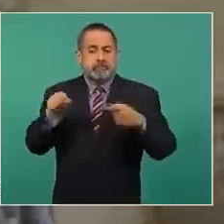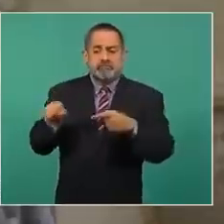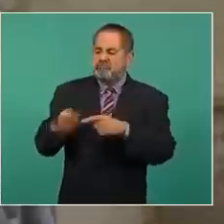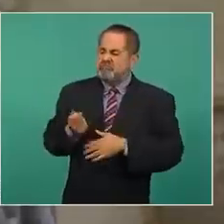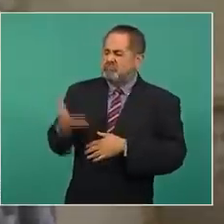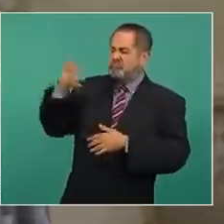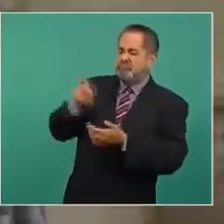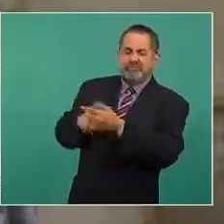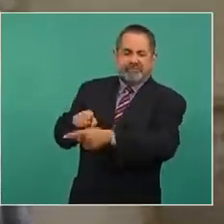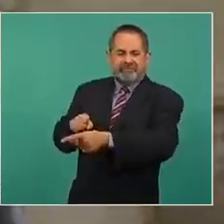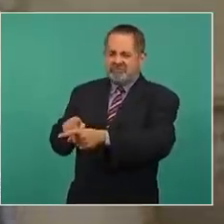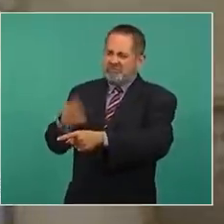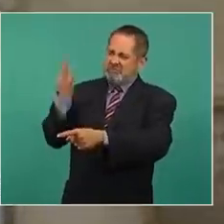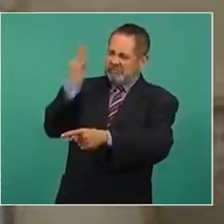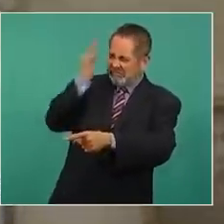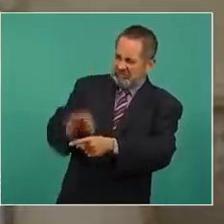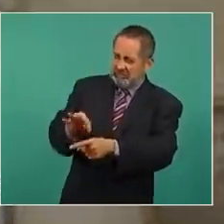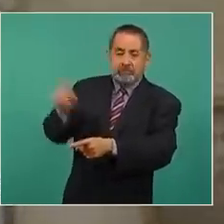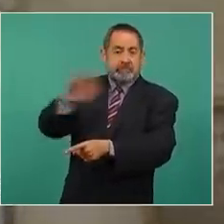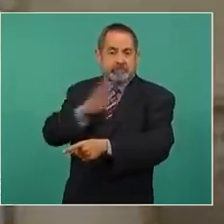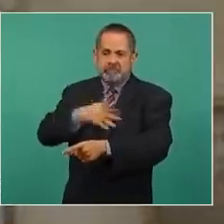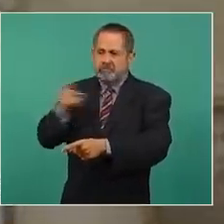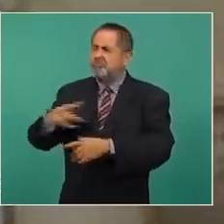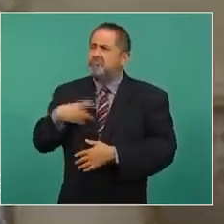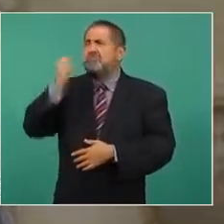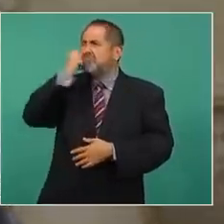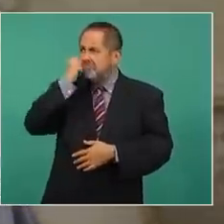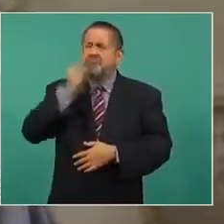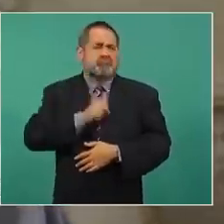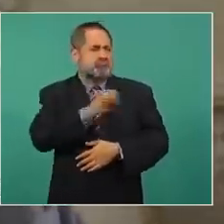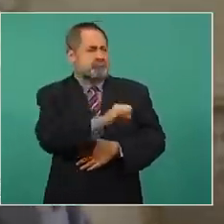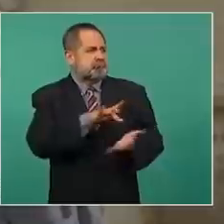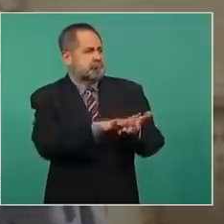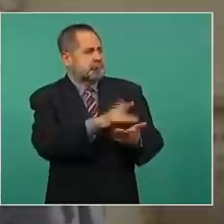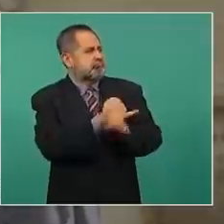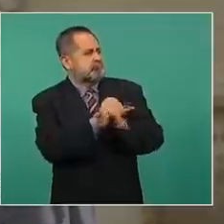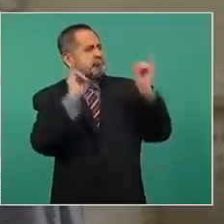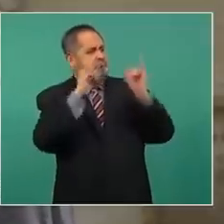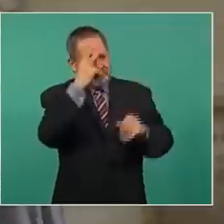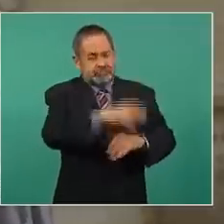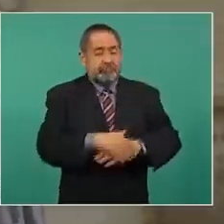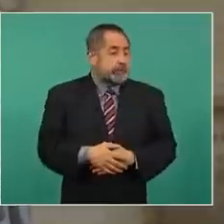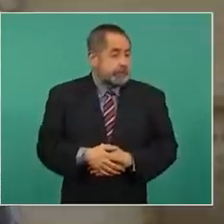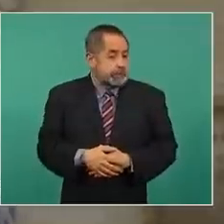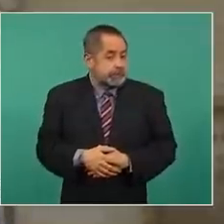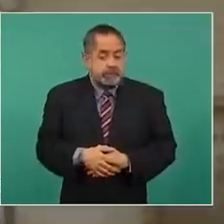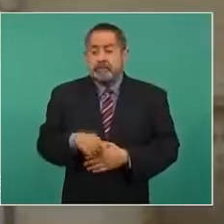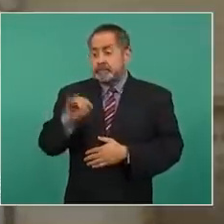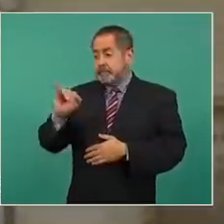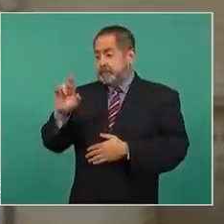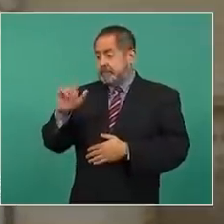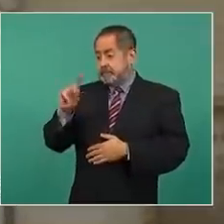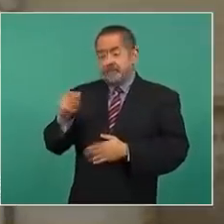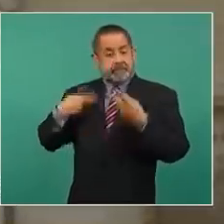ser llamado traídor en español muchos más irlandeses han buscado una nueva vida en